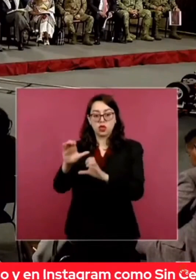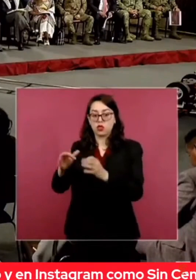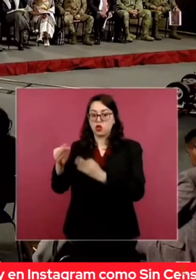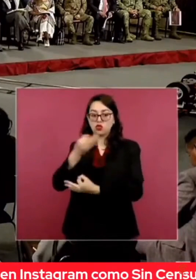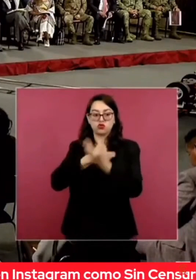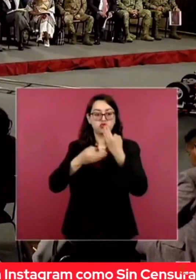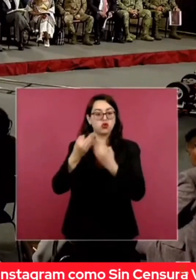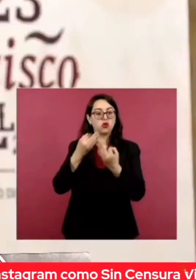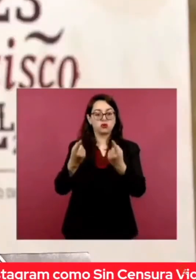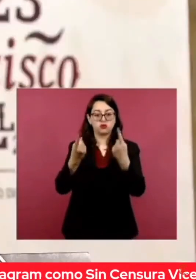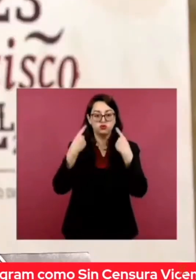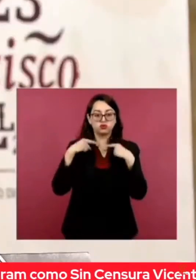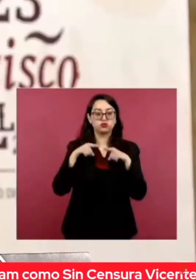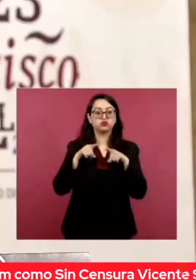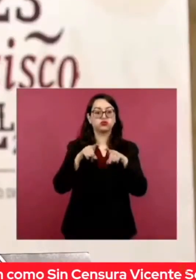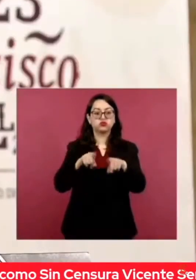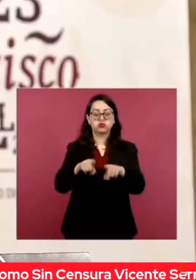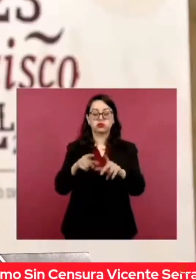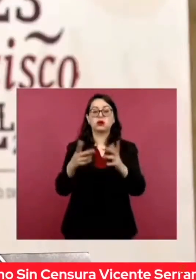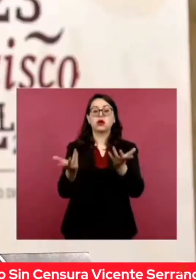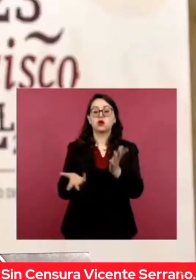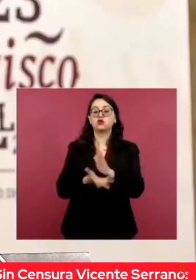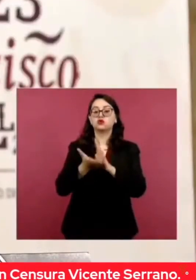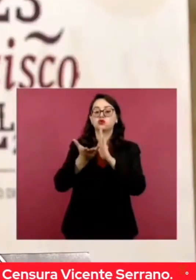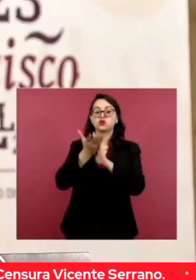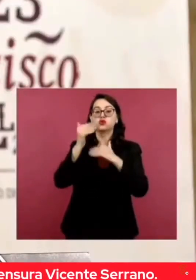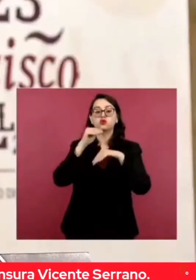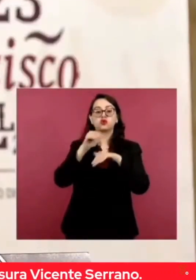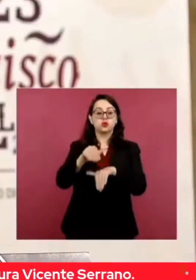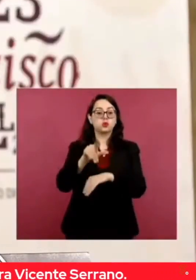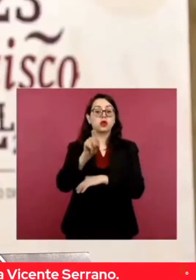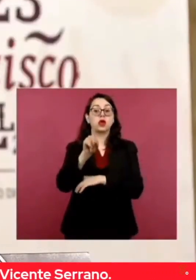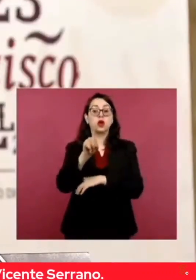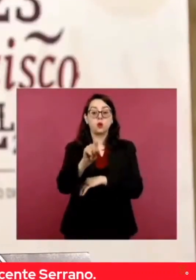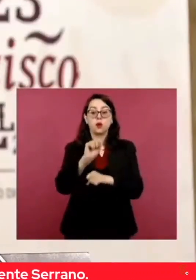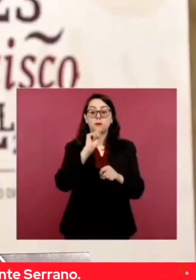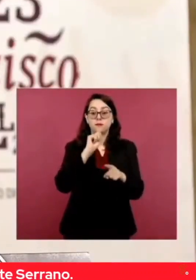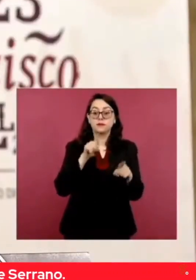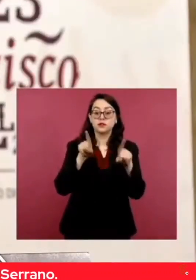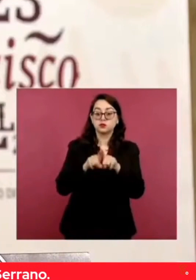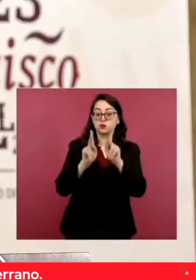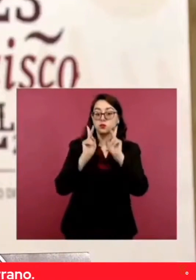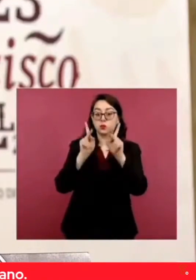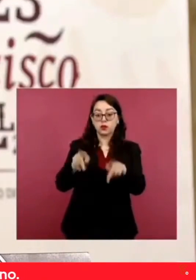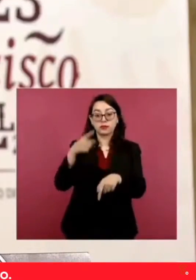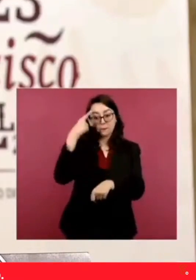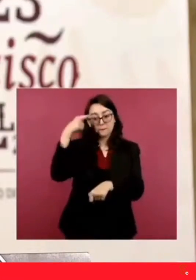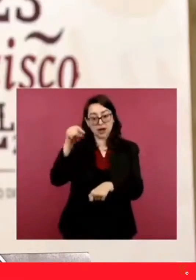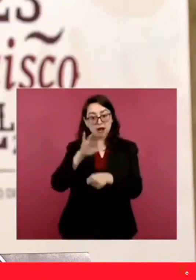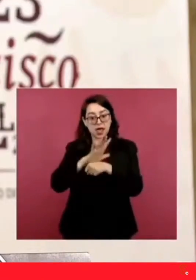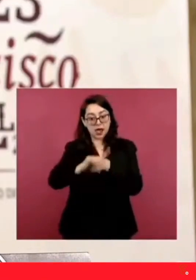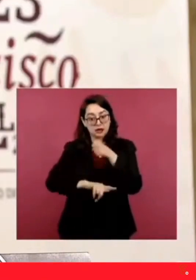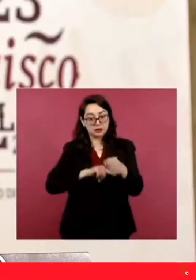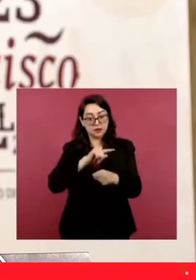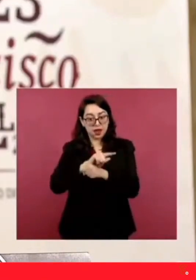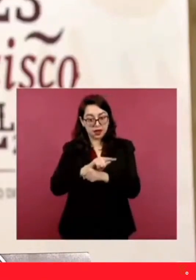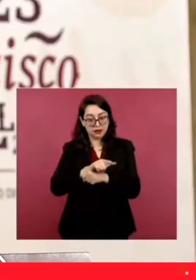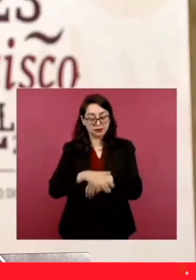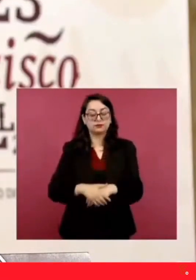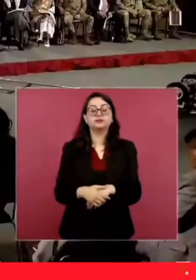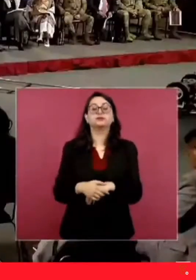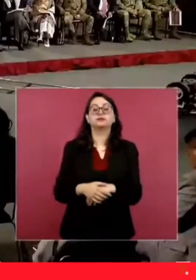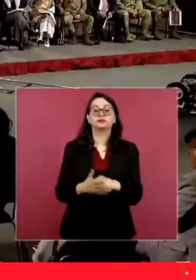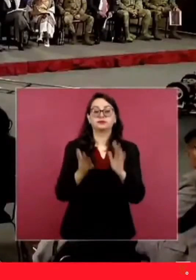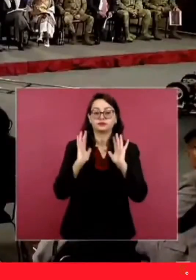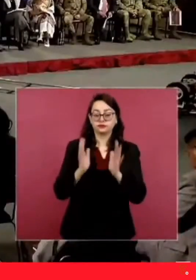concreto igualmente para los cruces de agua y las obras de pasos de fauna. También iniciamos ya el tendido